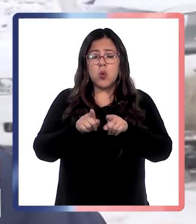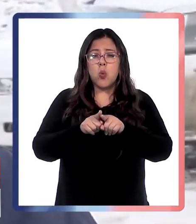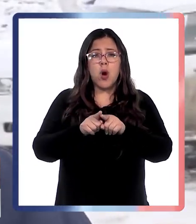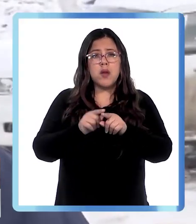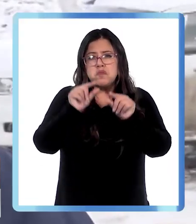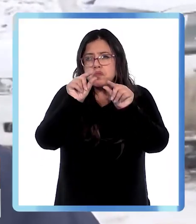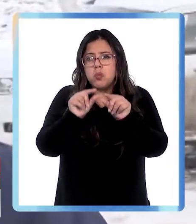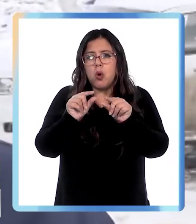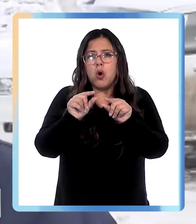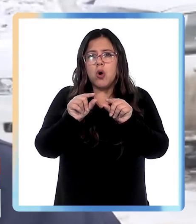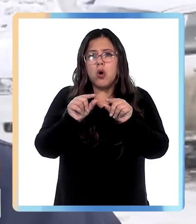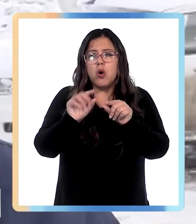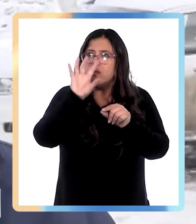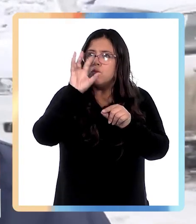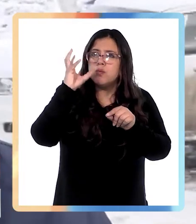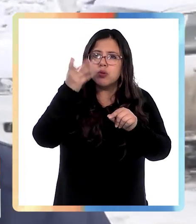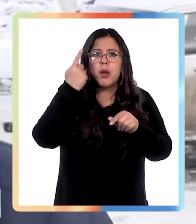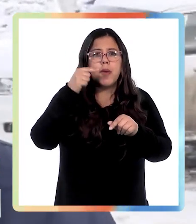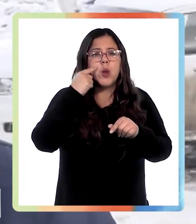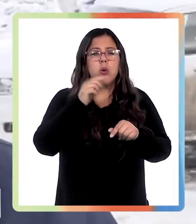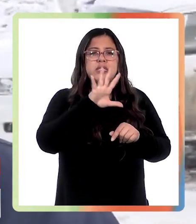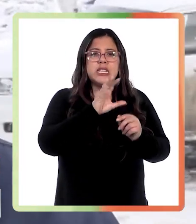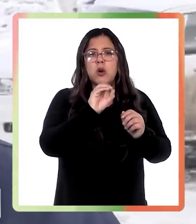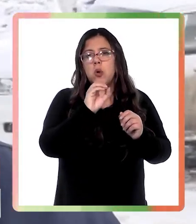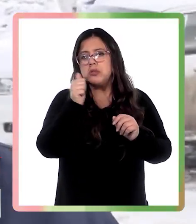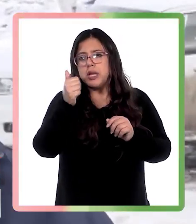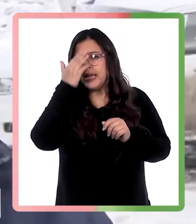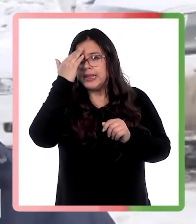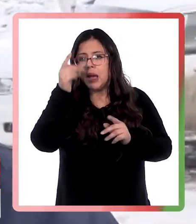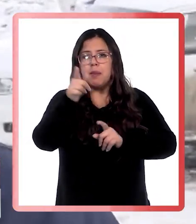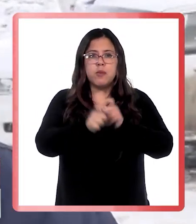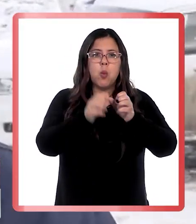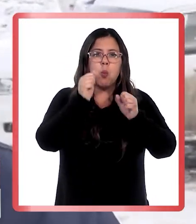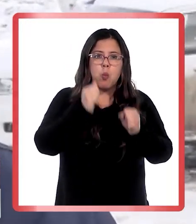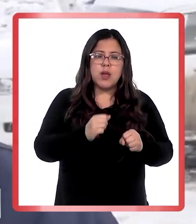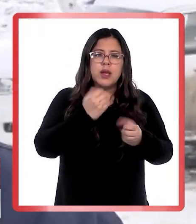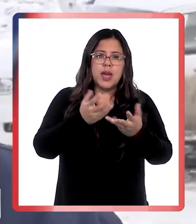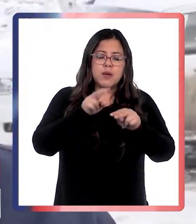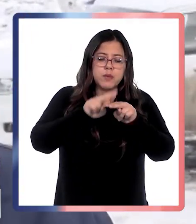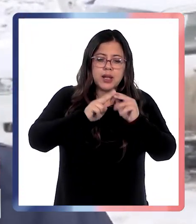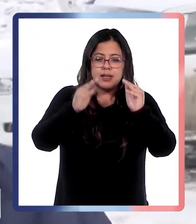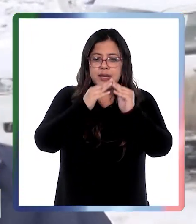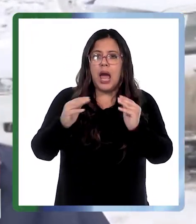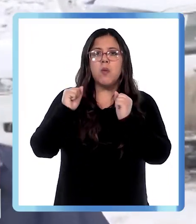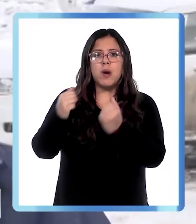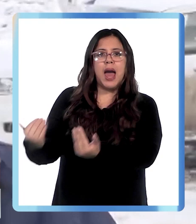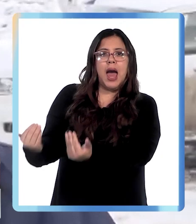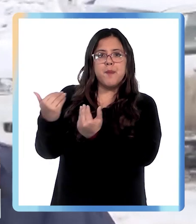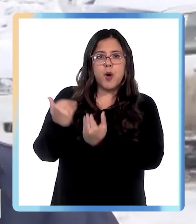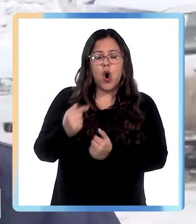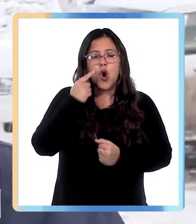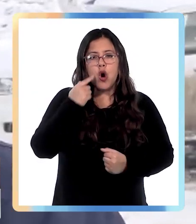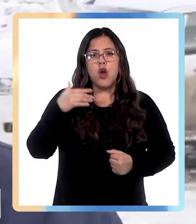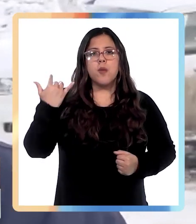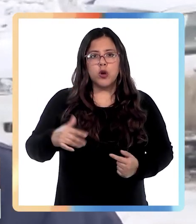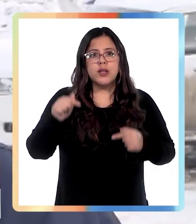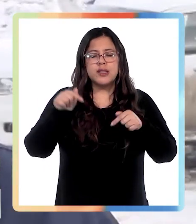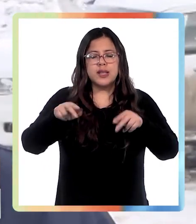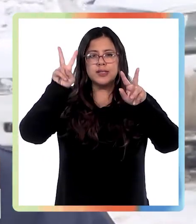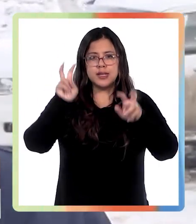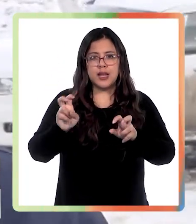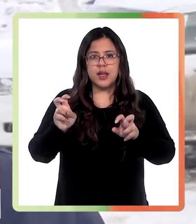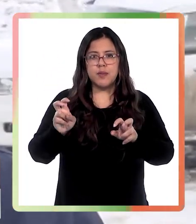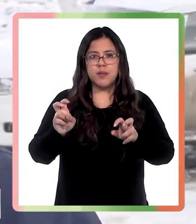y que son recupera por lo tanto tenemos cinco o se días para que la comunidad trabaje en sus domicilios y nos apoye al sistema es muy